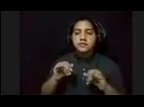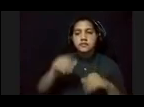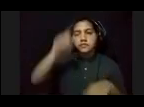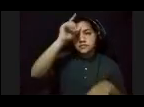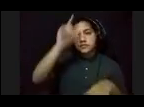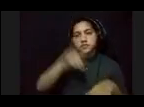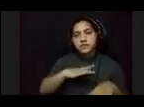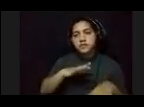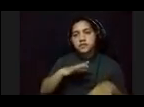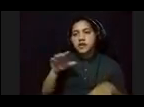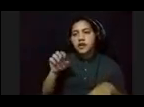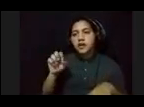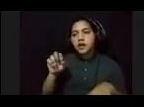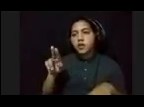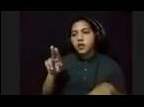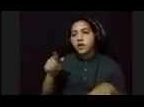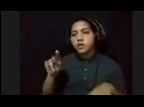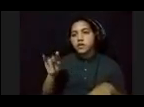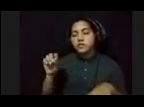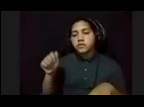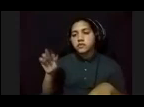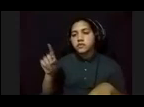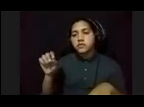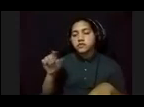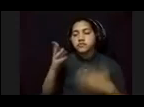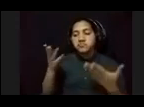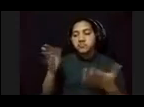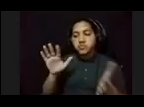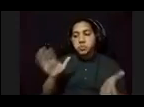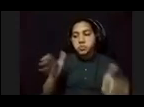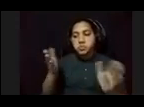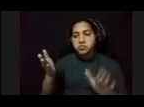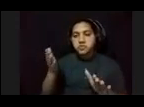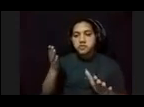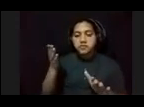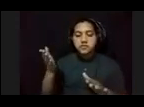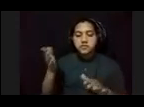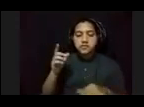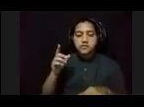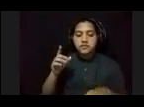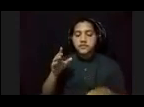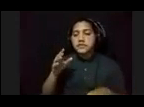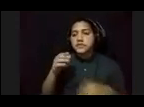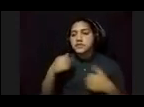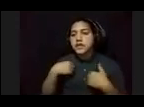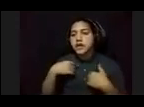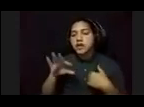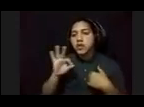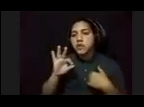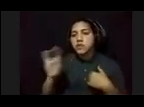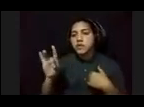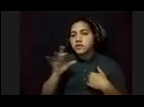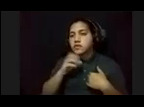Eugenio Adorno, ya fallecido. Don Eugenio contaba para ese entonces con 98 años.